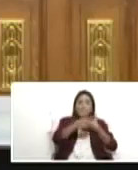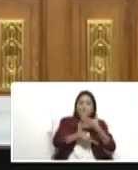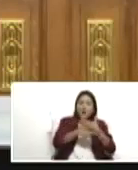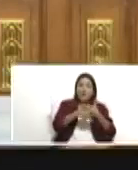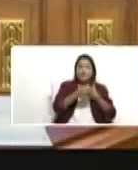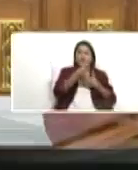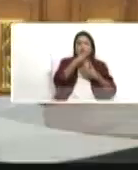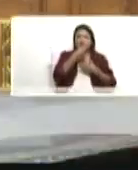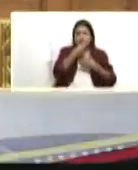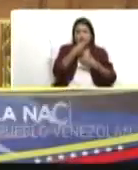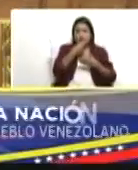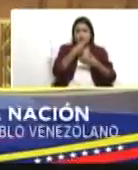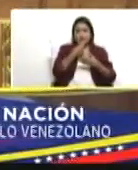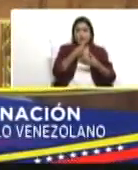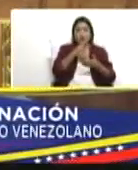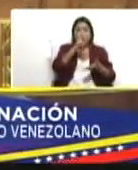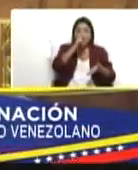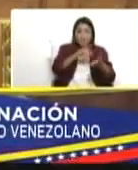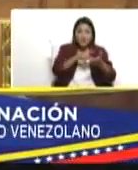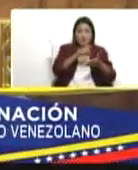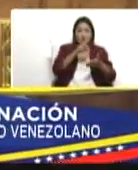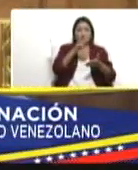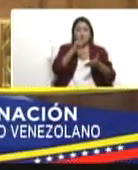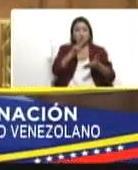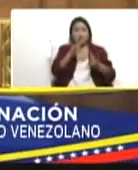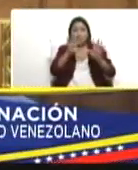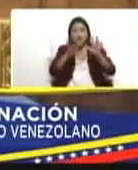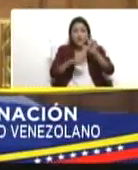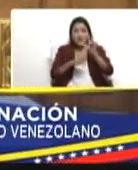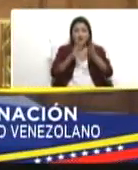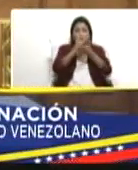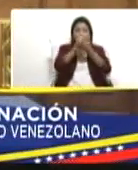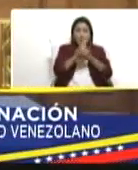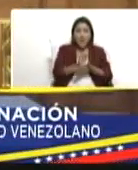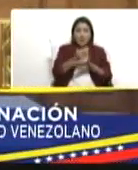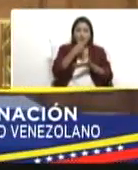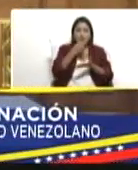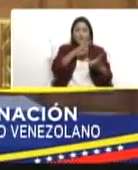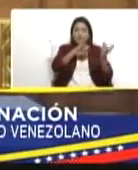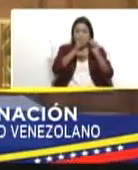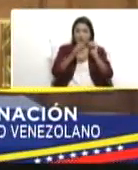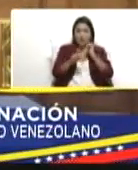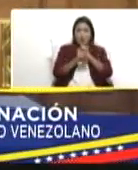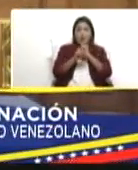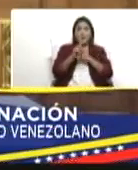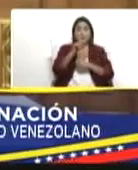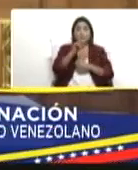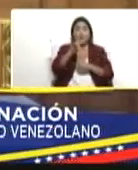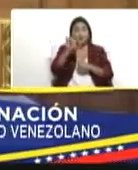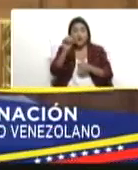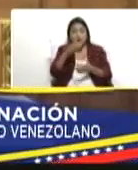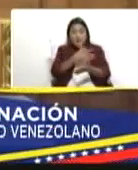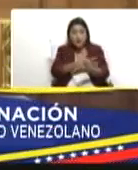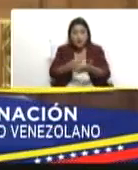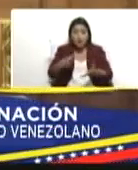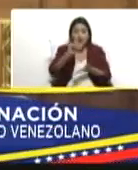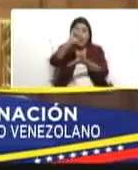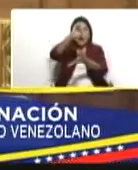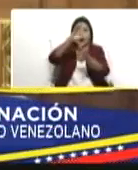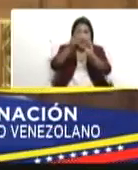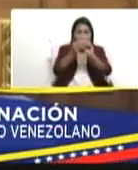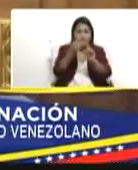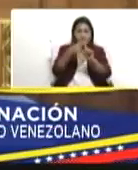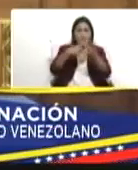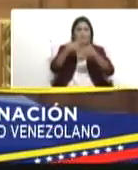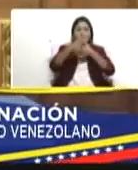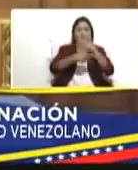alimentaria 2213 toneladas de alimentos y equivalente a más de 130 millones de combos clad y el plan